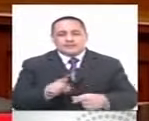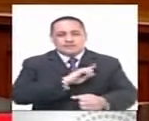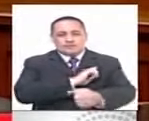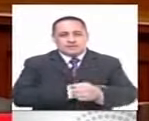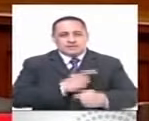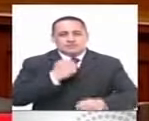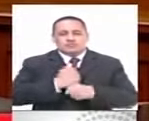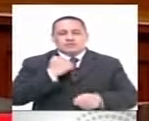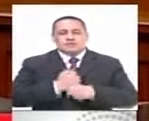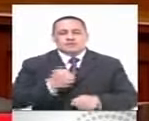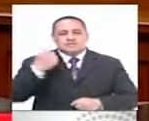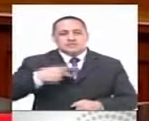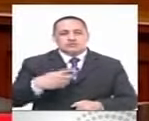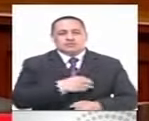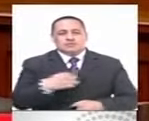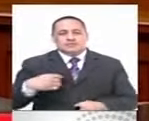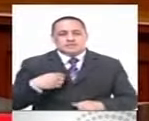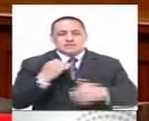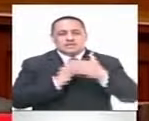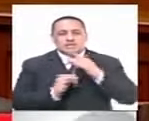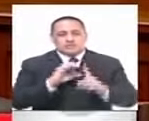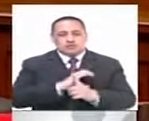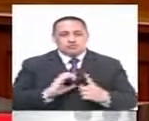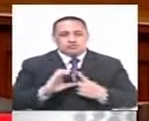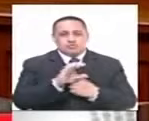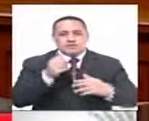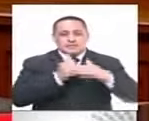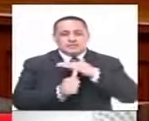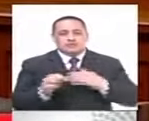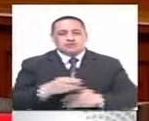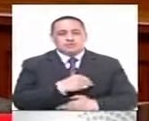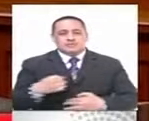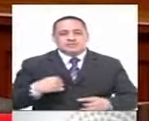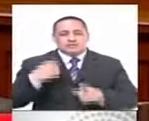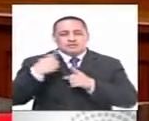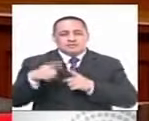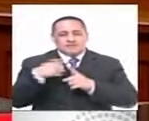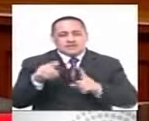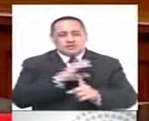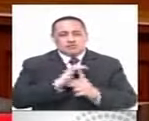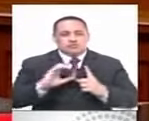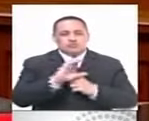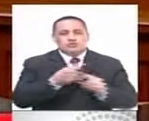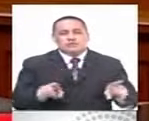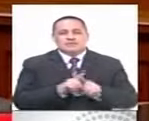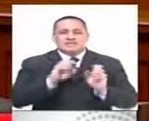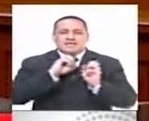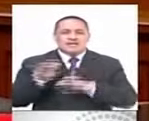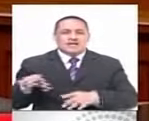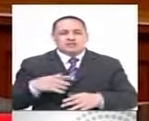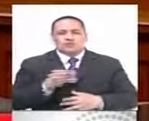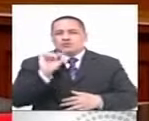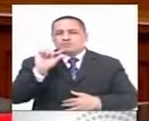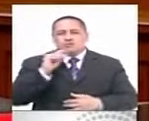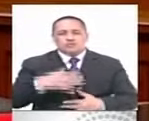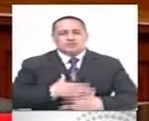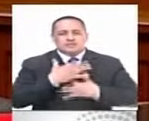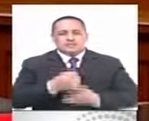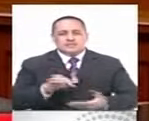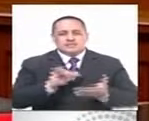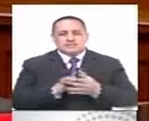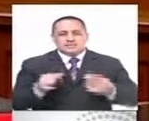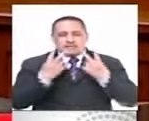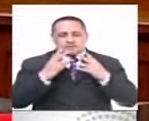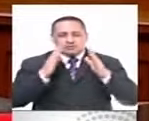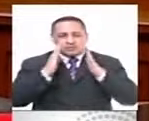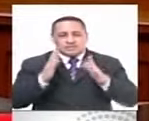fortaleceremos el Viceministerio de Interculturalidad dentro del Ministerio de las Culturas, dejando atrás el poco interés con que se ha tratado el